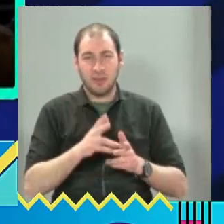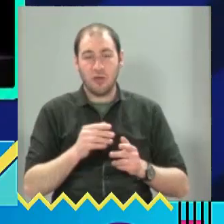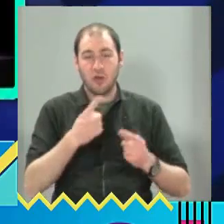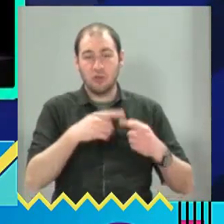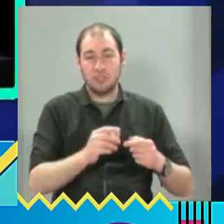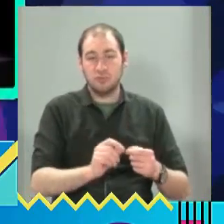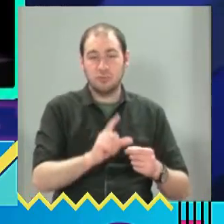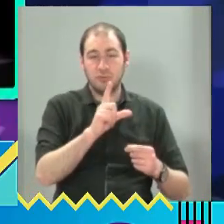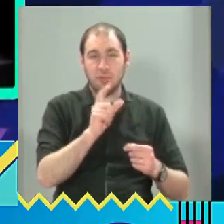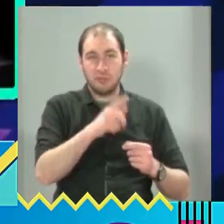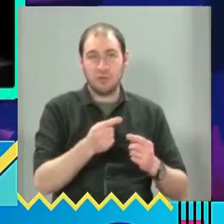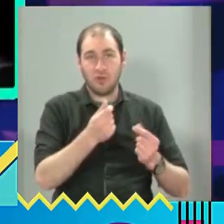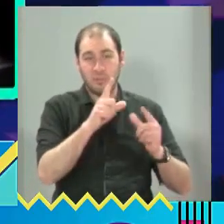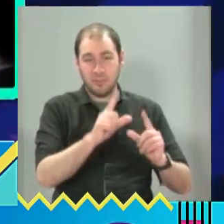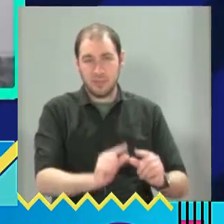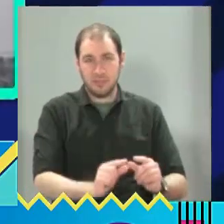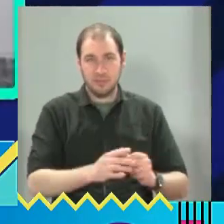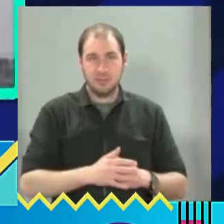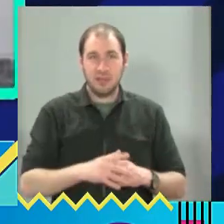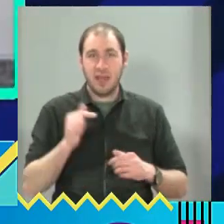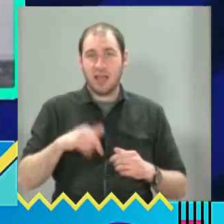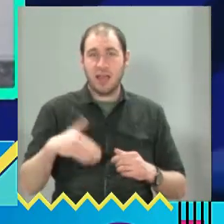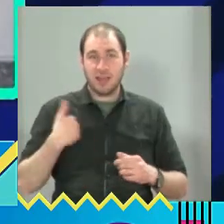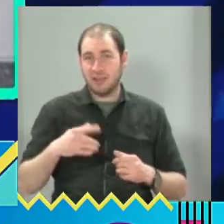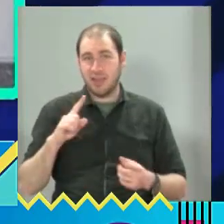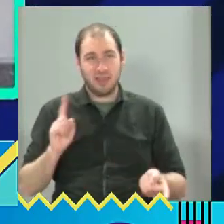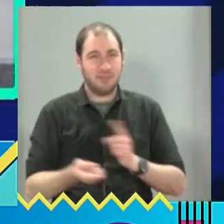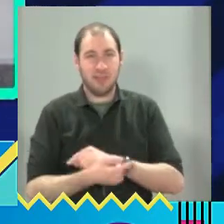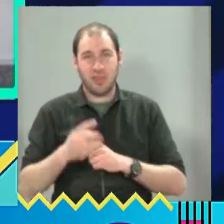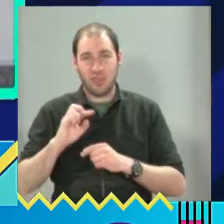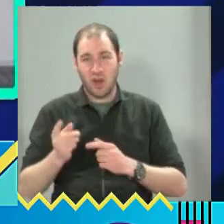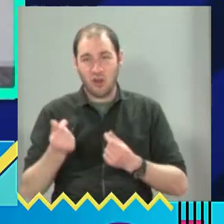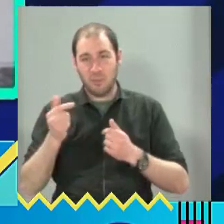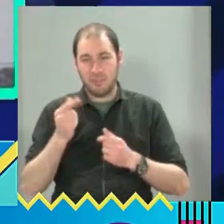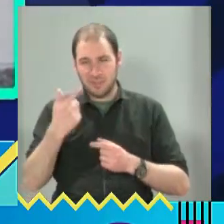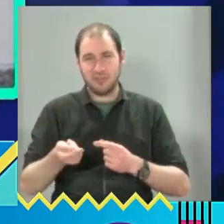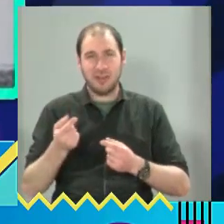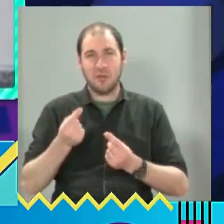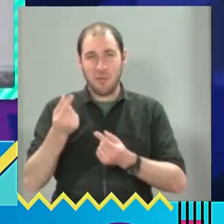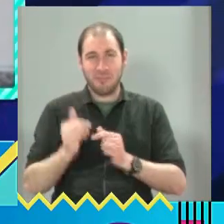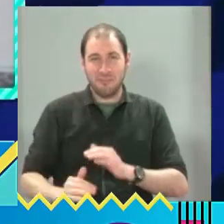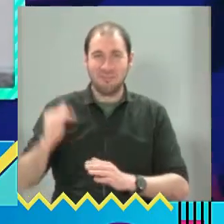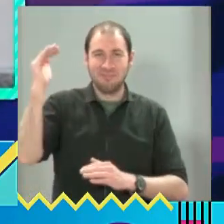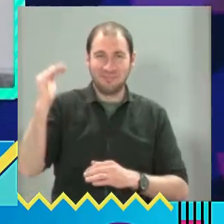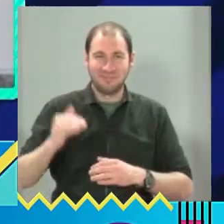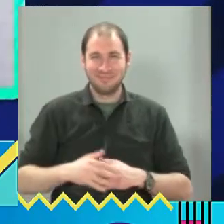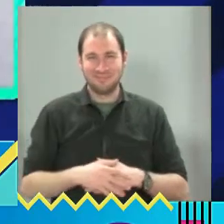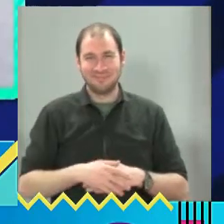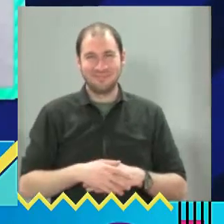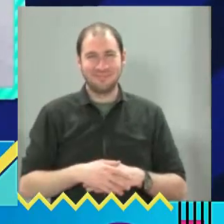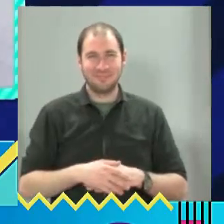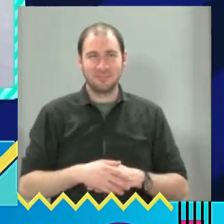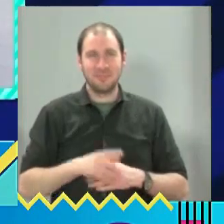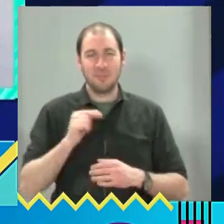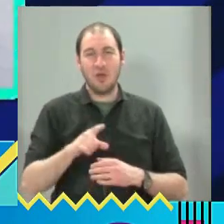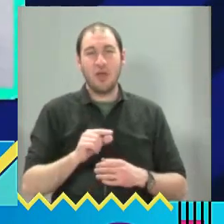un producto, la gente lo compra menos. Acá en Argentina no. Cuando sube el dólar, la gente lo compra más. Entonces, si vos le